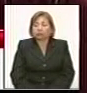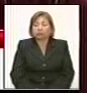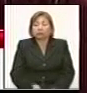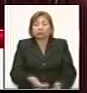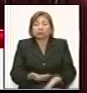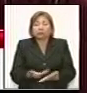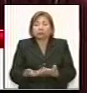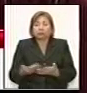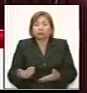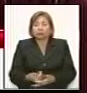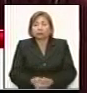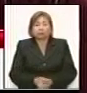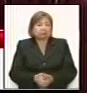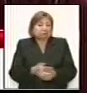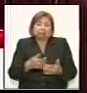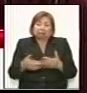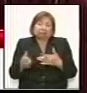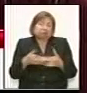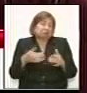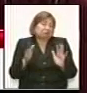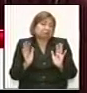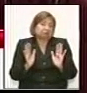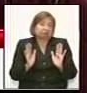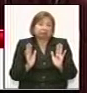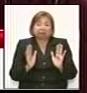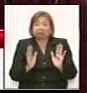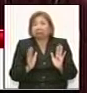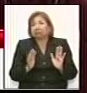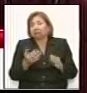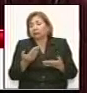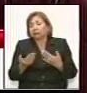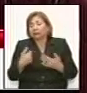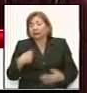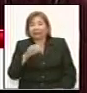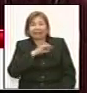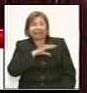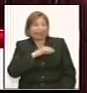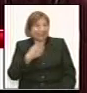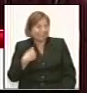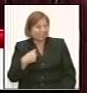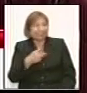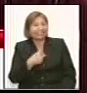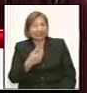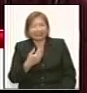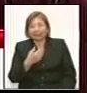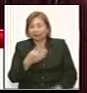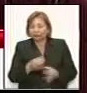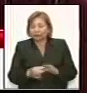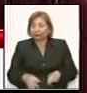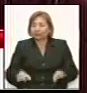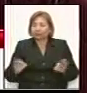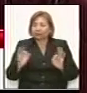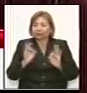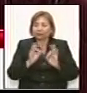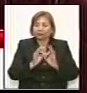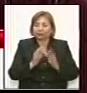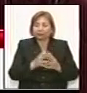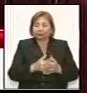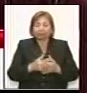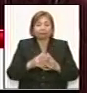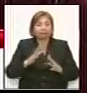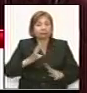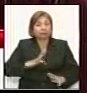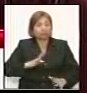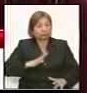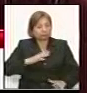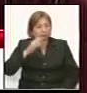pero a mí no me importa remarcarlo porque va en nuestro favor, ¿no? Es muy importante en Latinoamérica el prestigio del Parlamento